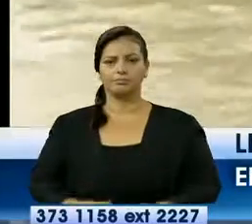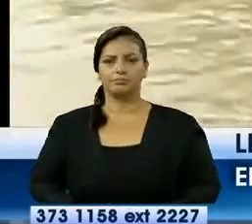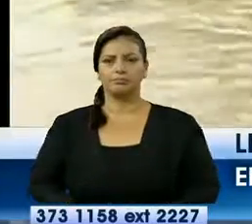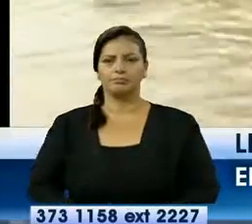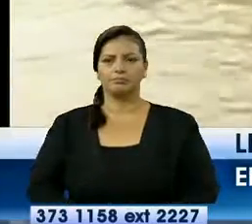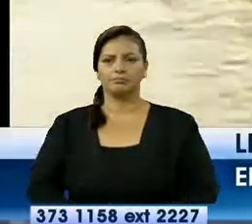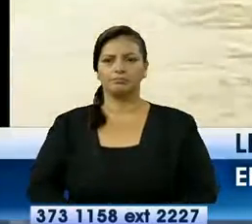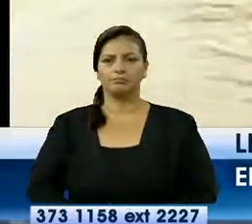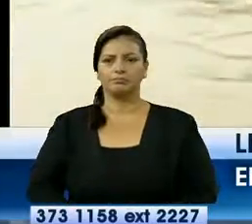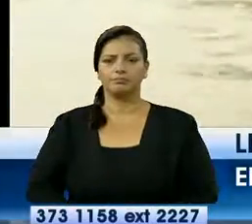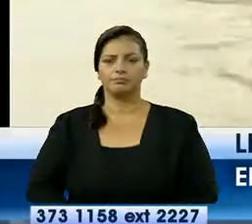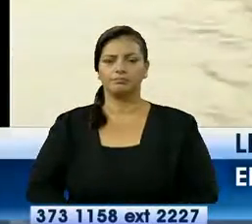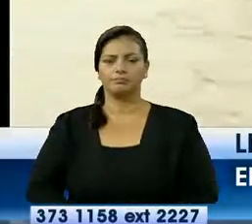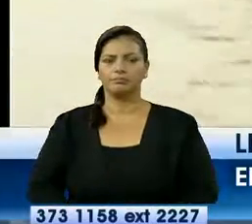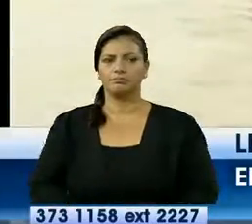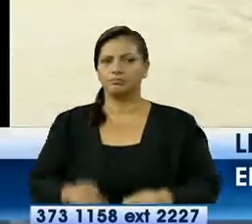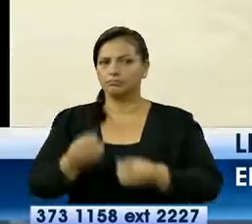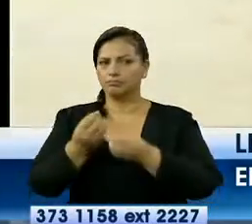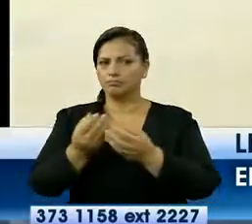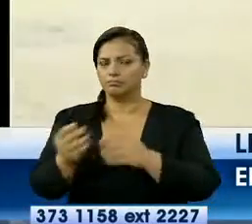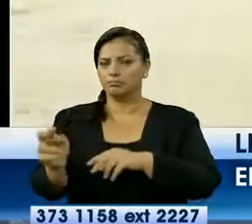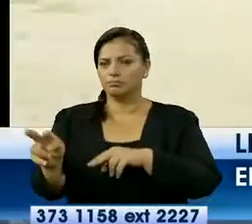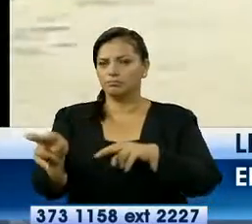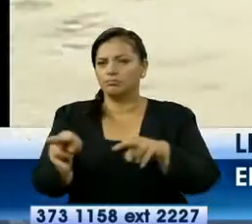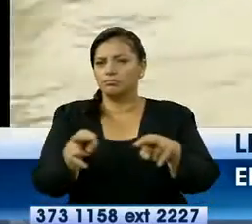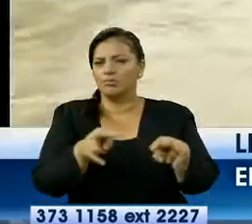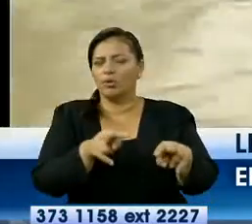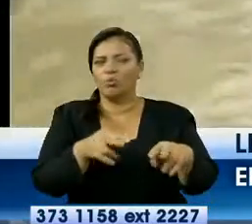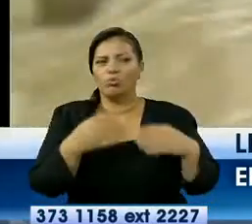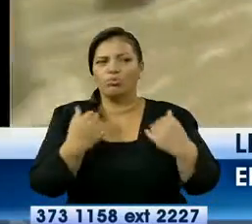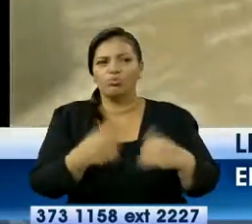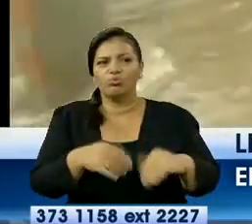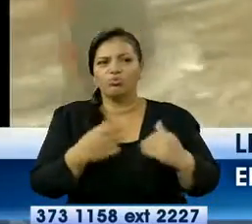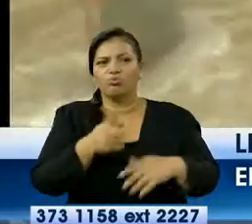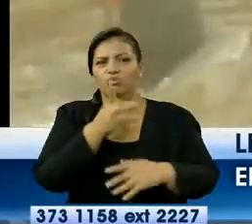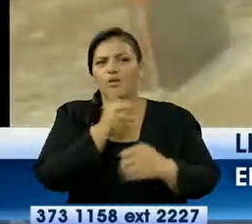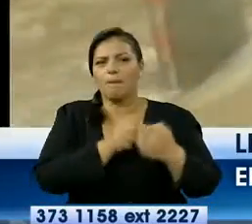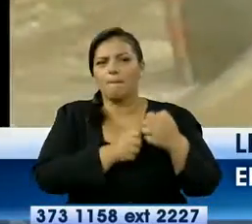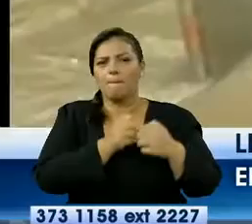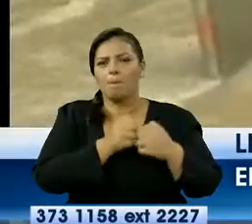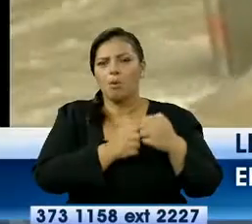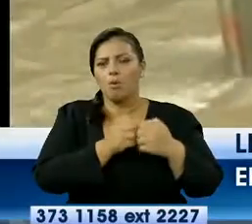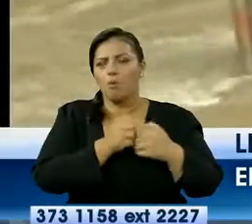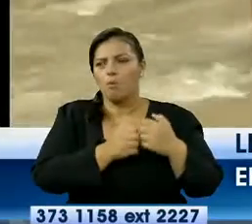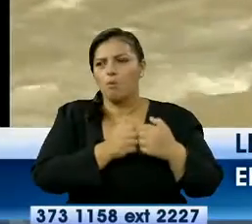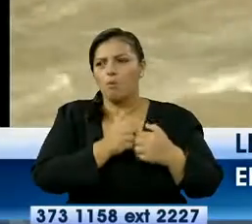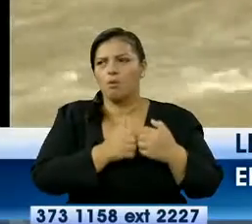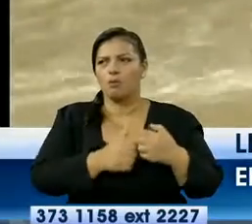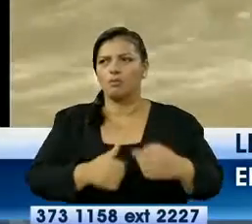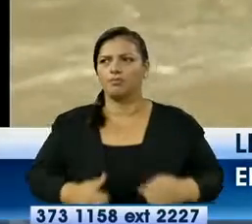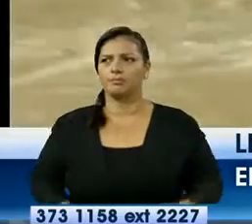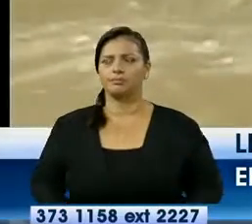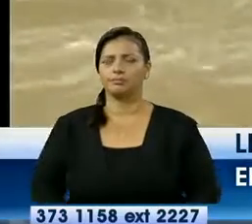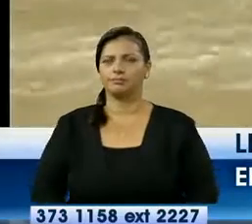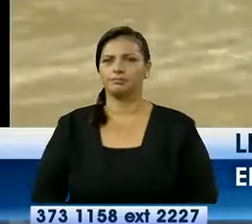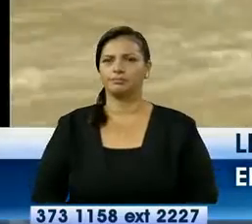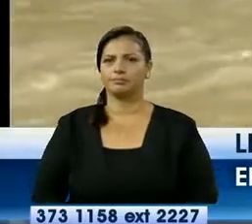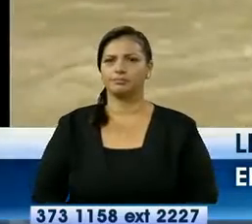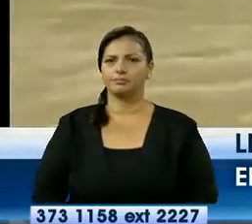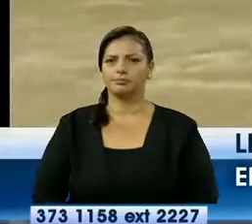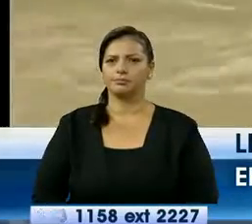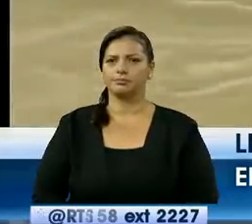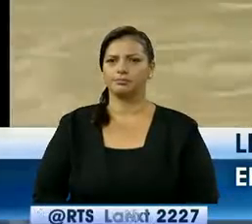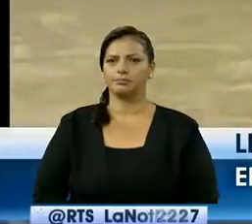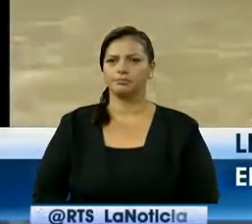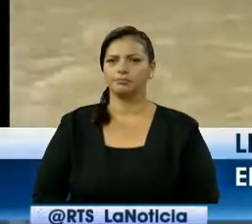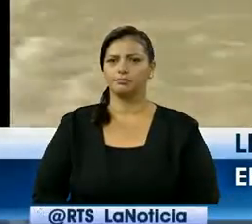que conozca de cerca y que puedan estar atentos a lo que ocurre en este sector al noroeste de la urbe del puerto